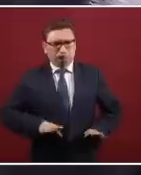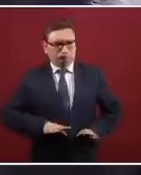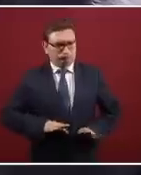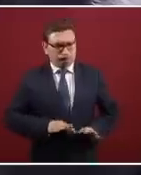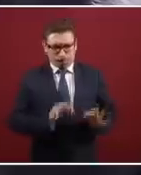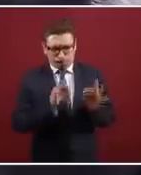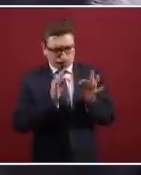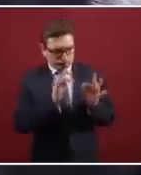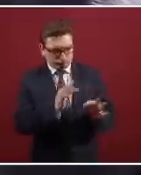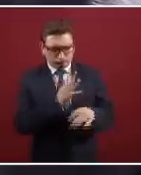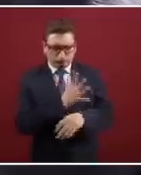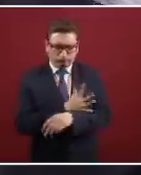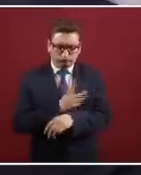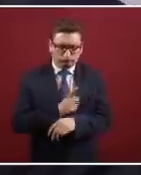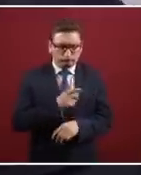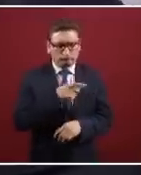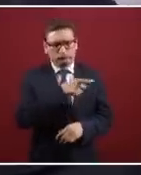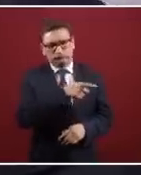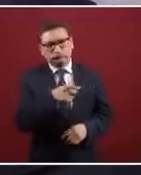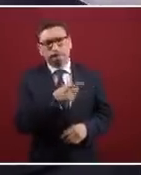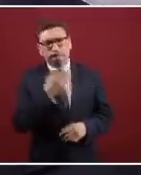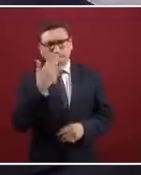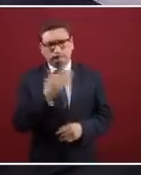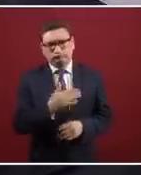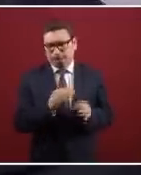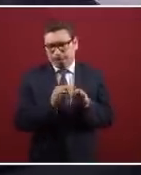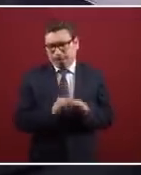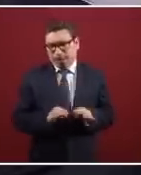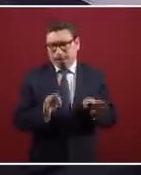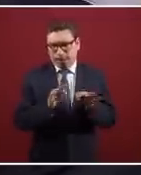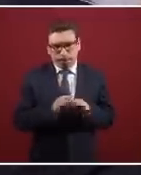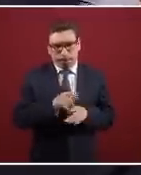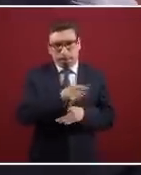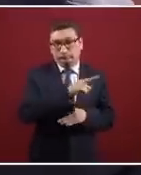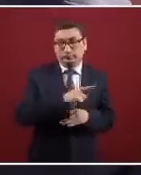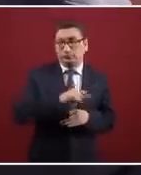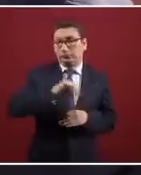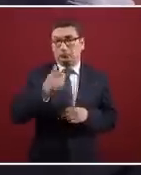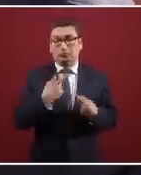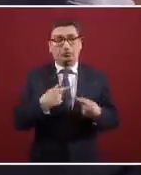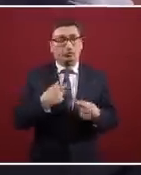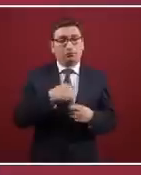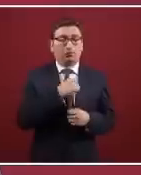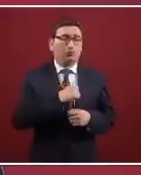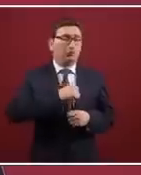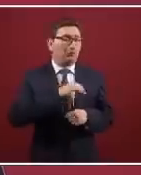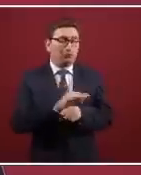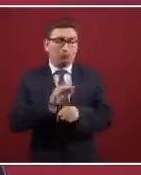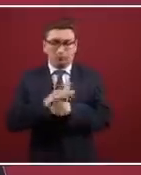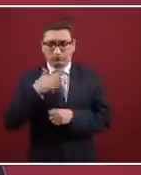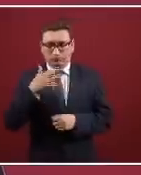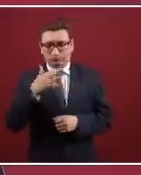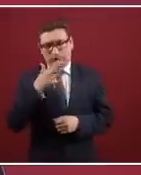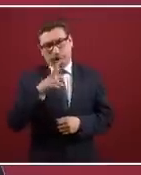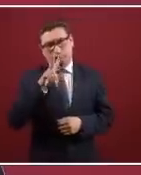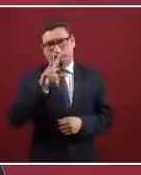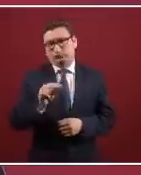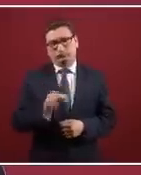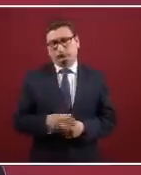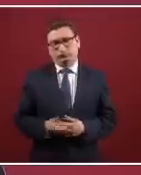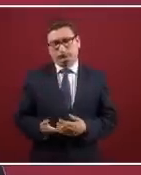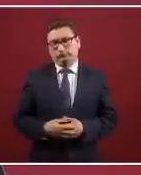íntegra que no van a ser encubridores de corrupción.